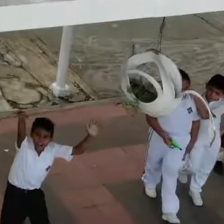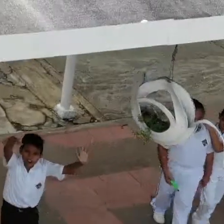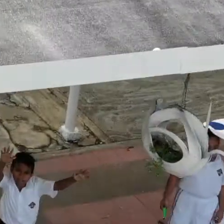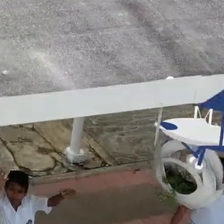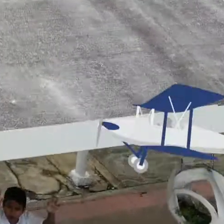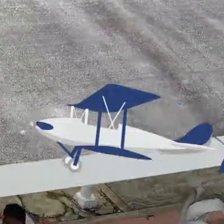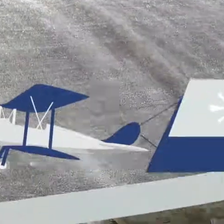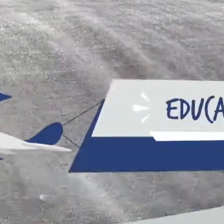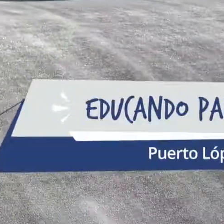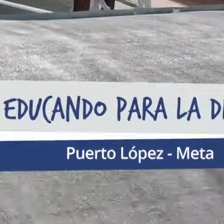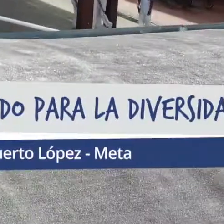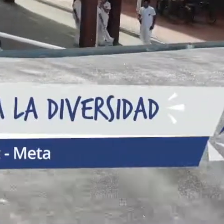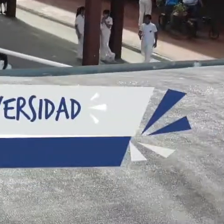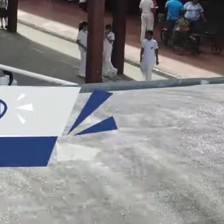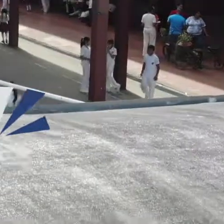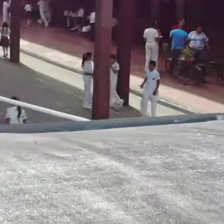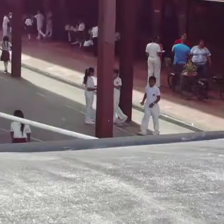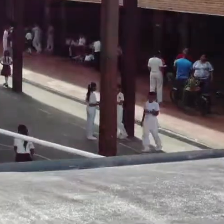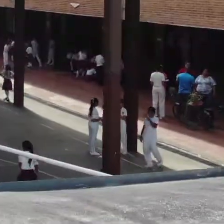Música